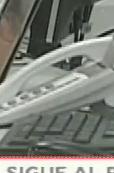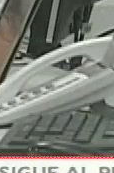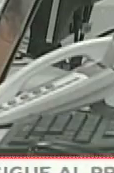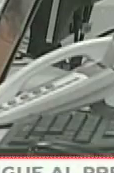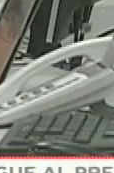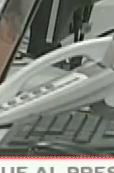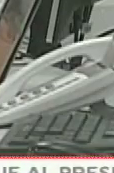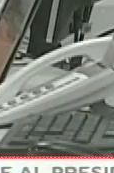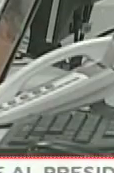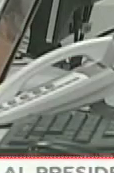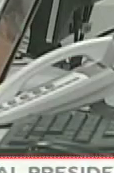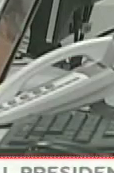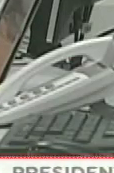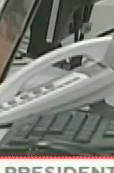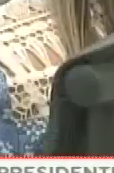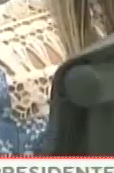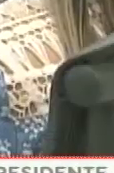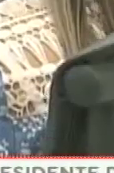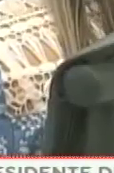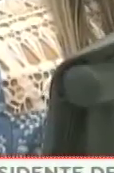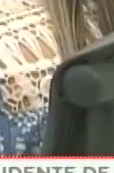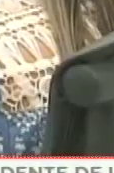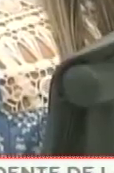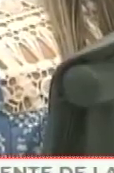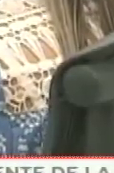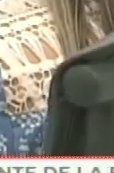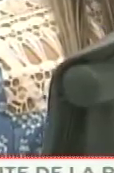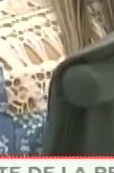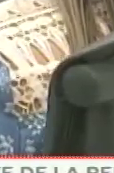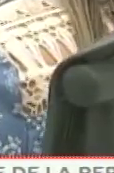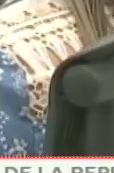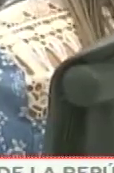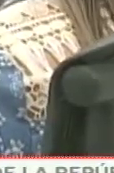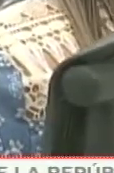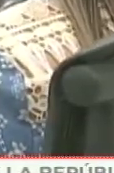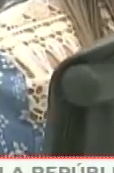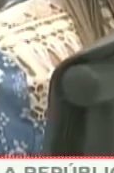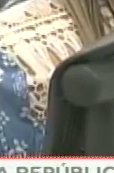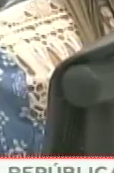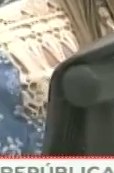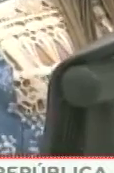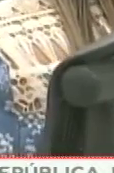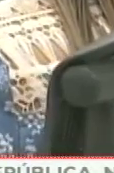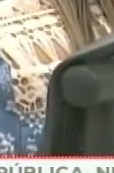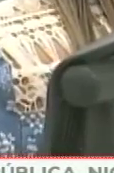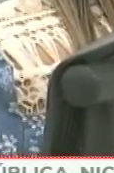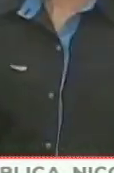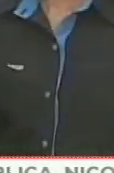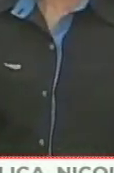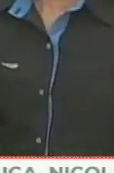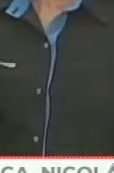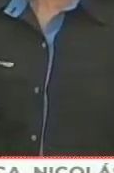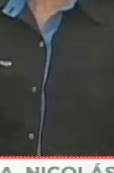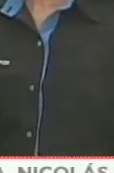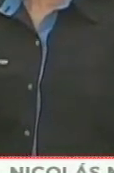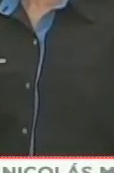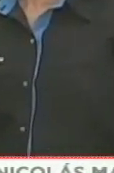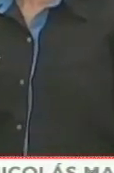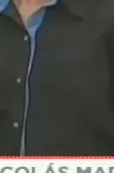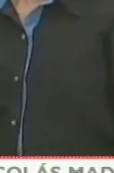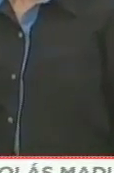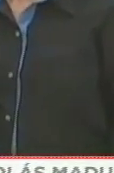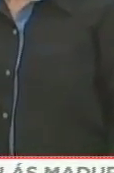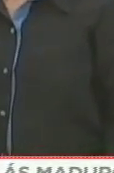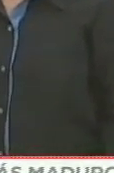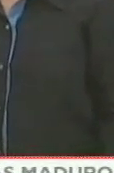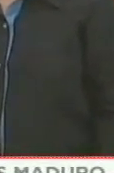está hecho esto, por eso estos 60 trabajadores y trabajadoras que nos acompañan en este pase ponen lo mejor de sí cada día para que esto sirva a todos y